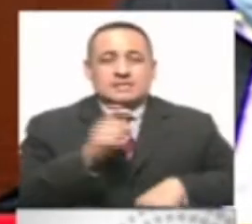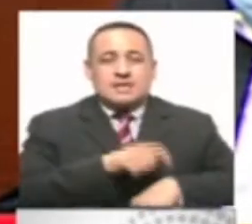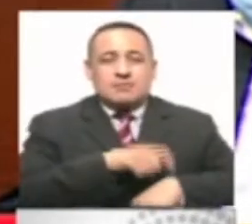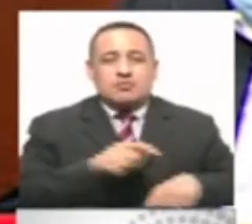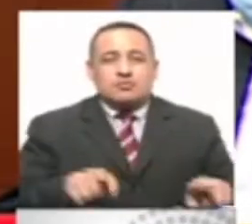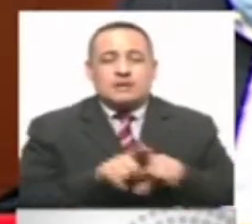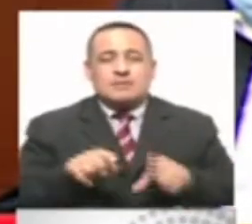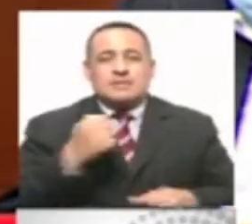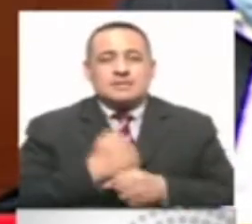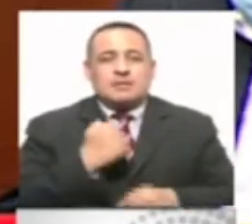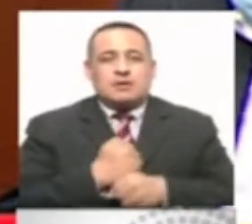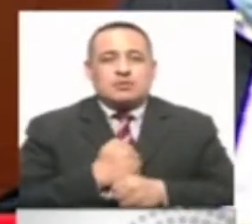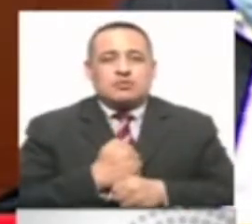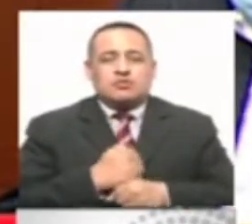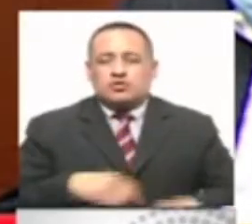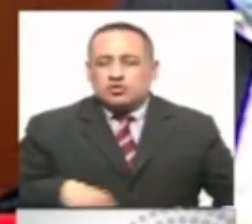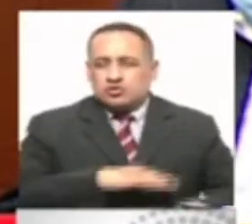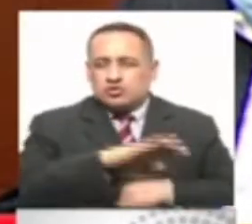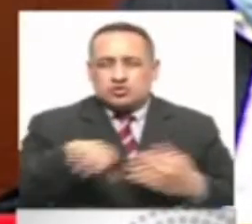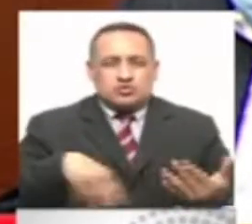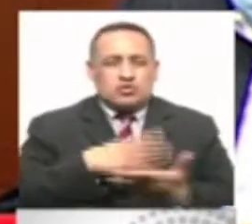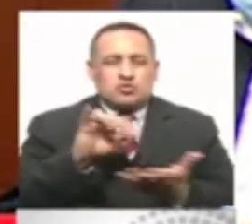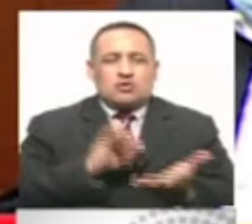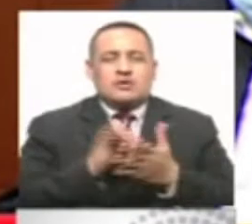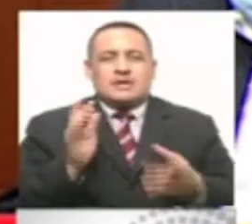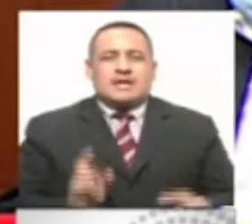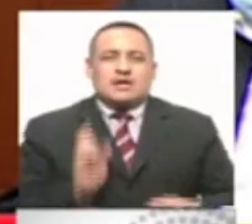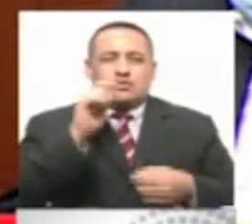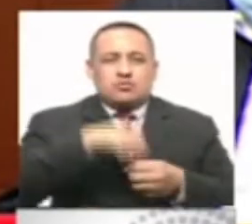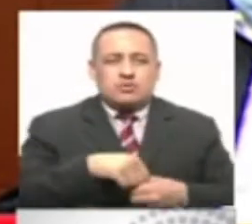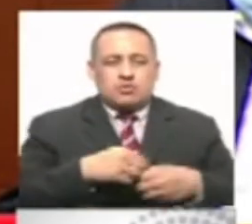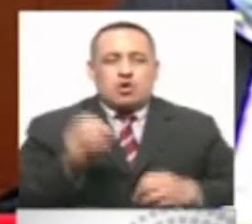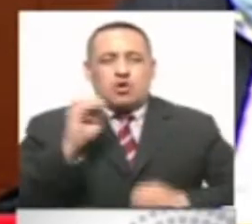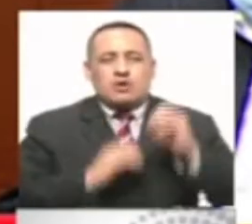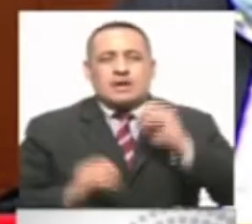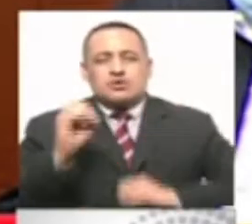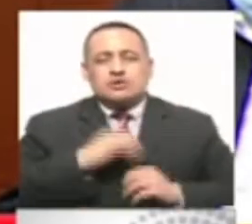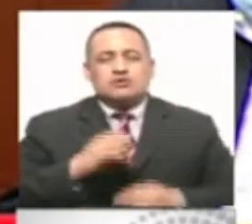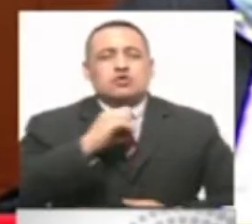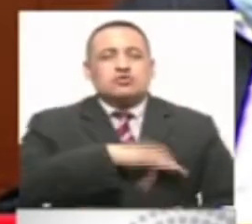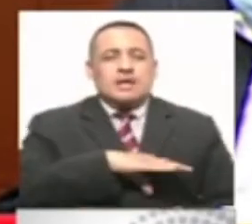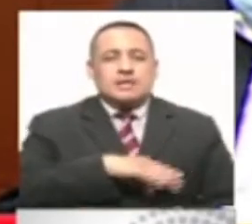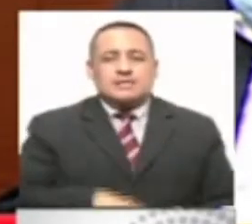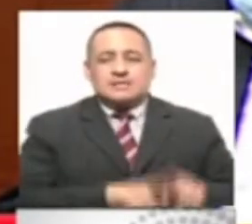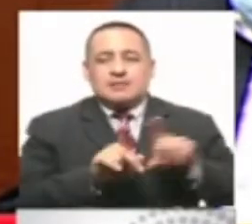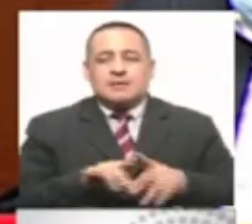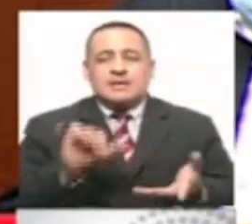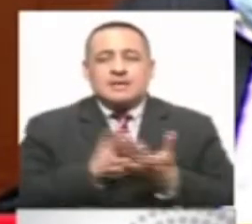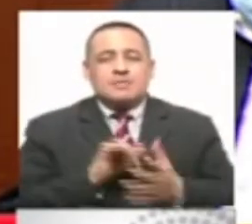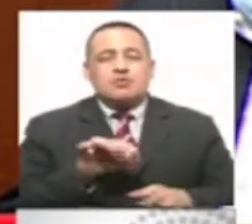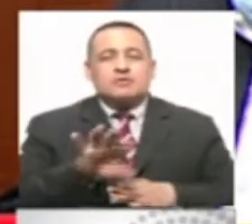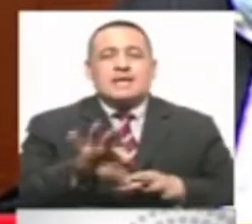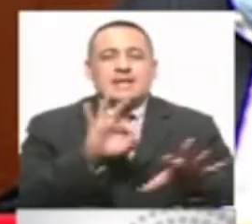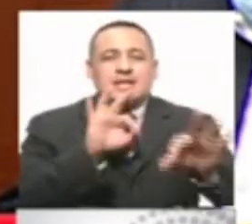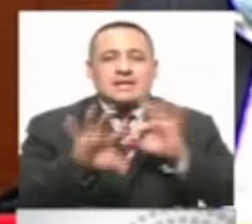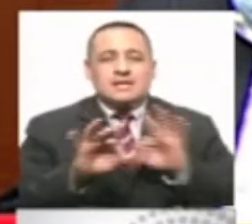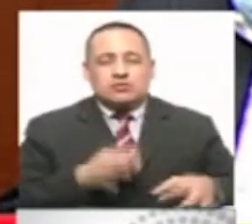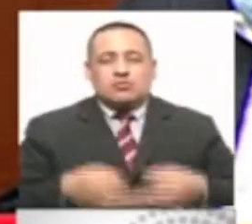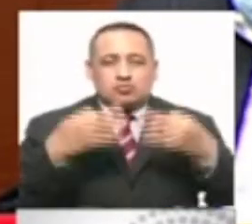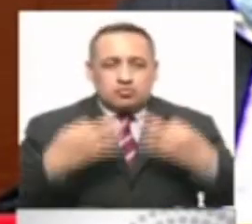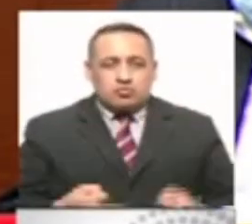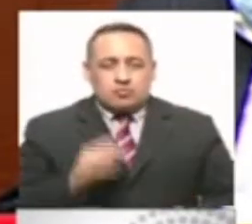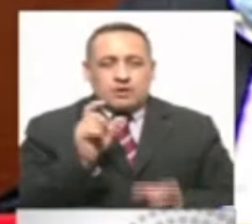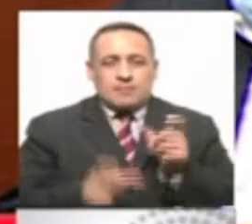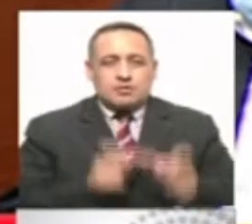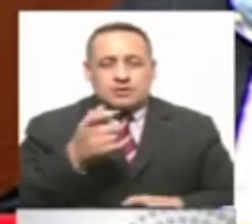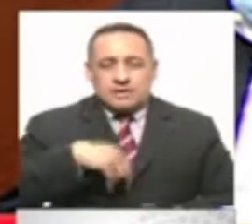de funciones. Todo lo que pertenecemos a organizaciones sociales y que hemos elegido y que hemos sido elegidos por